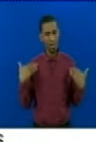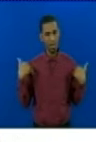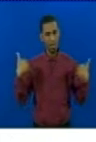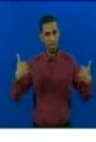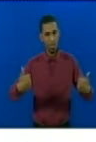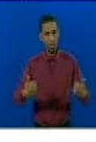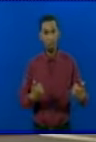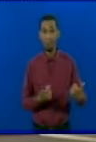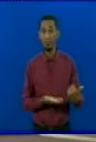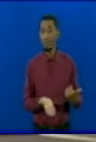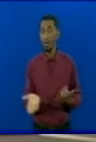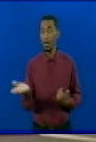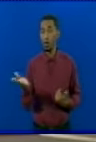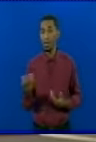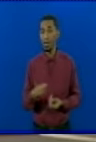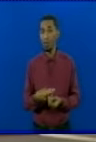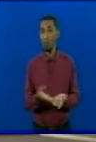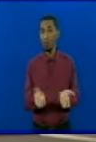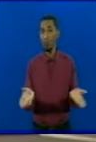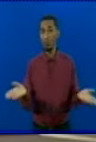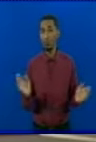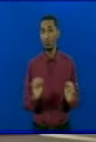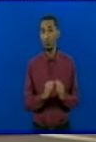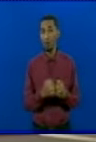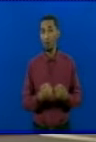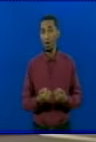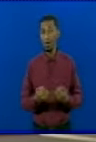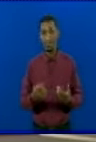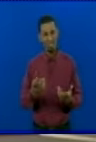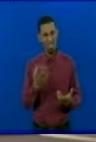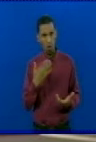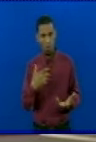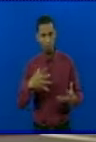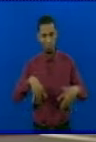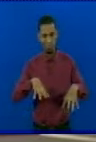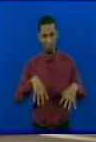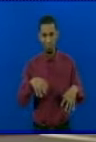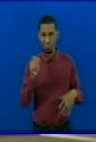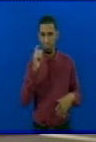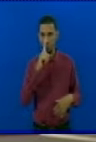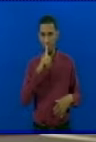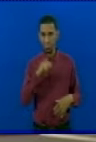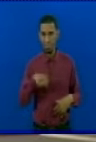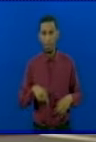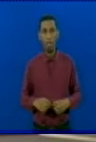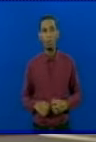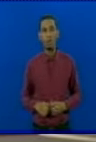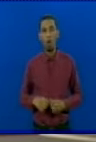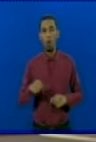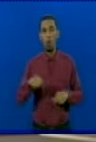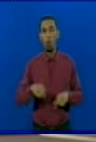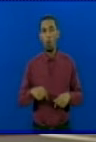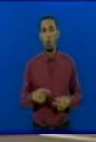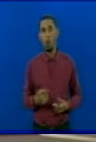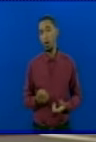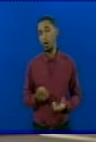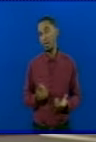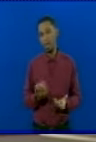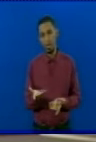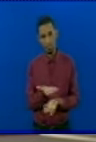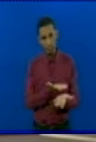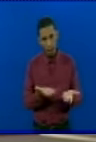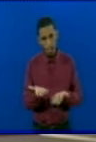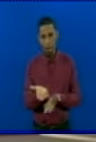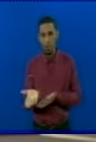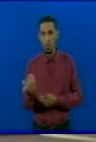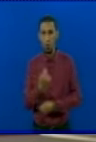tienen que ver precisamente con la distribución y la elaboración del pan. Esperanza Castellanos Cabreja tuvo la posibilidad de intercambiar con alguno de